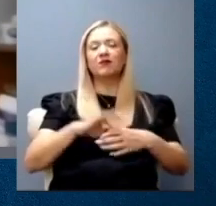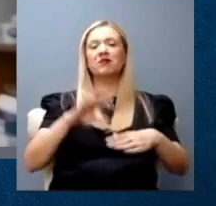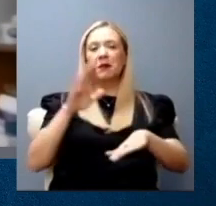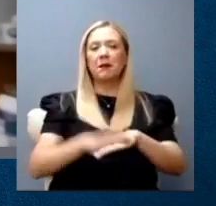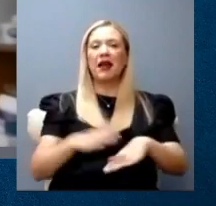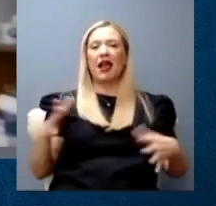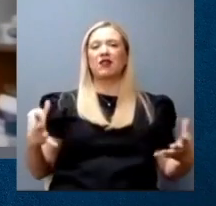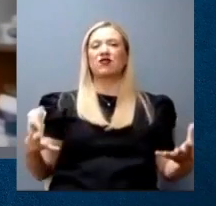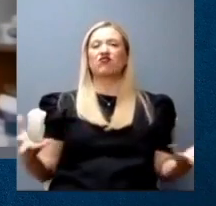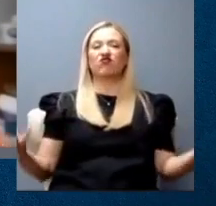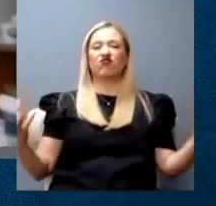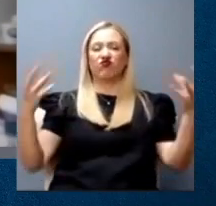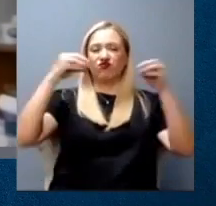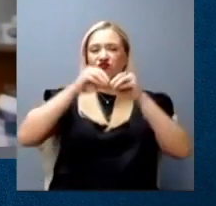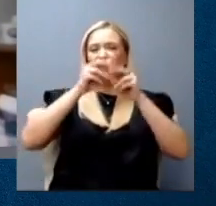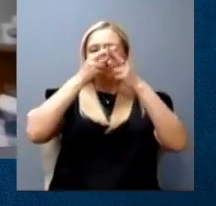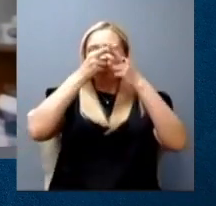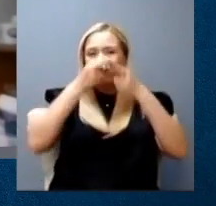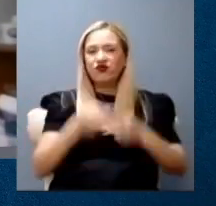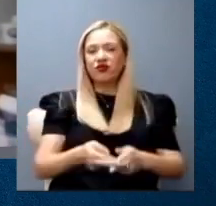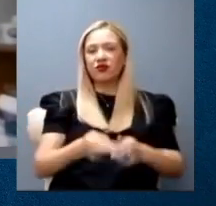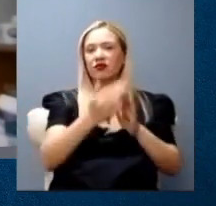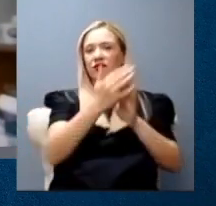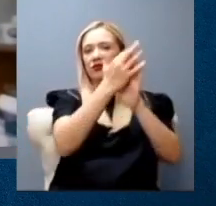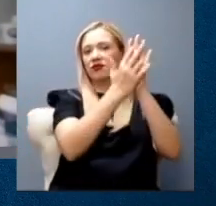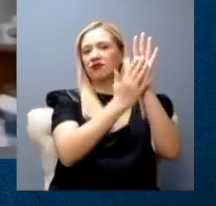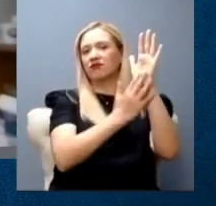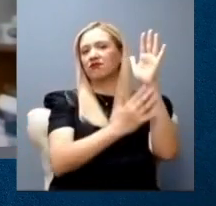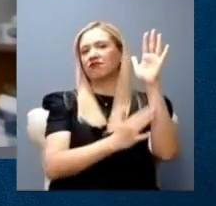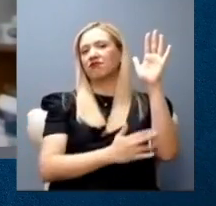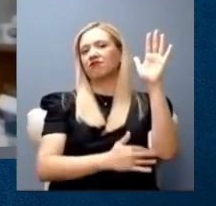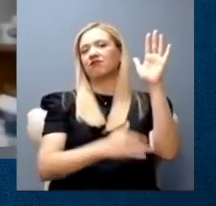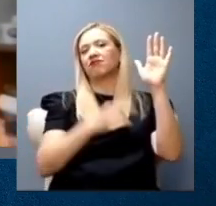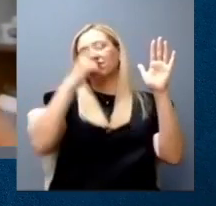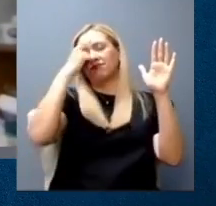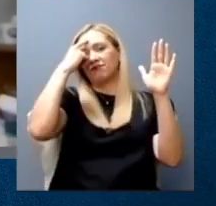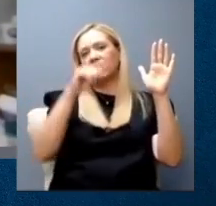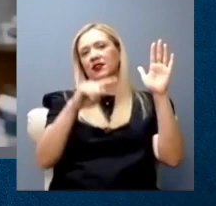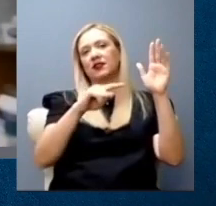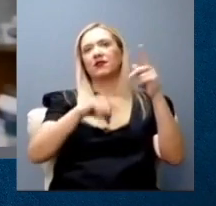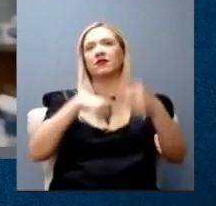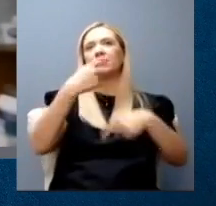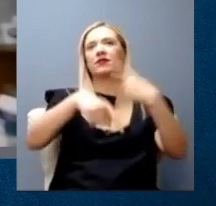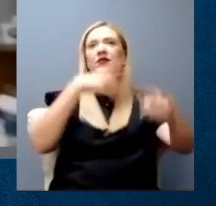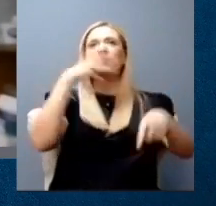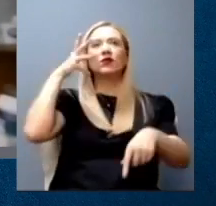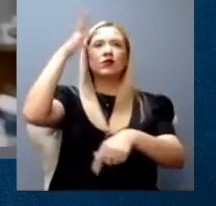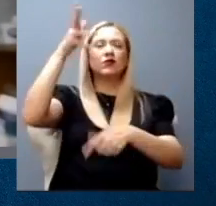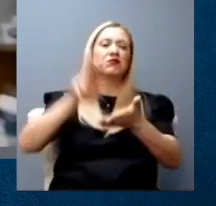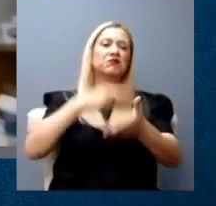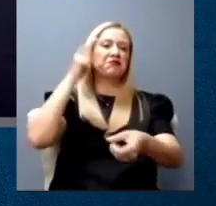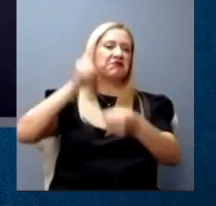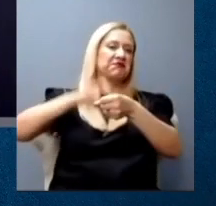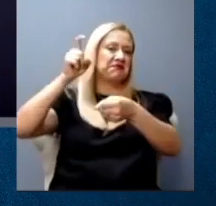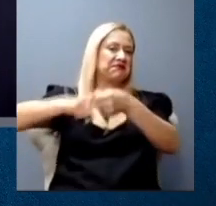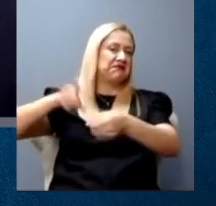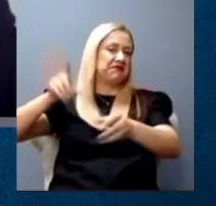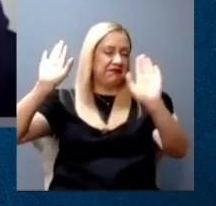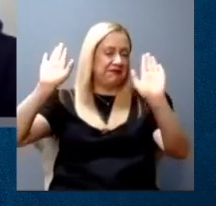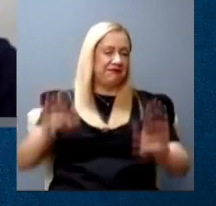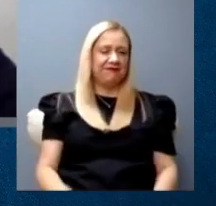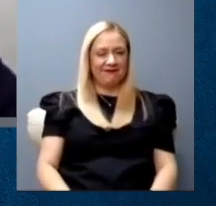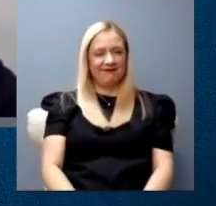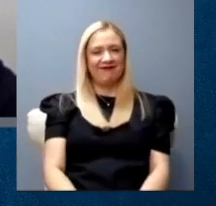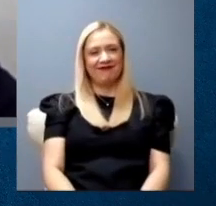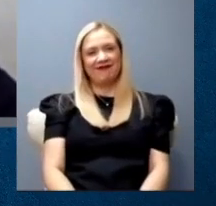contenido la Carta de Derechos y que va a ser el antecesor a los tratados que se van a adoptar posteriormente.